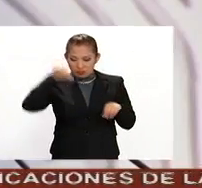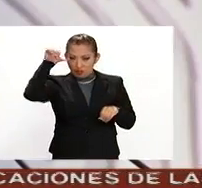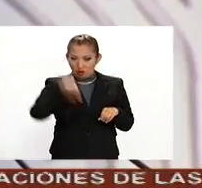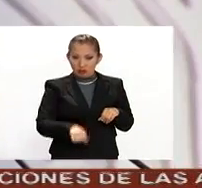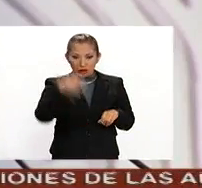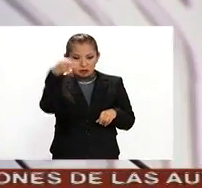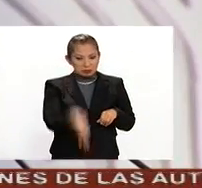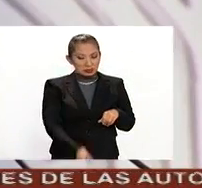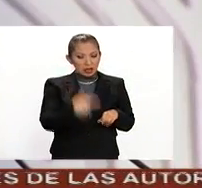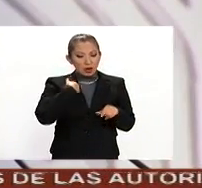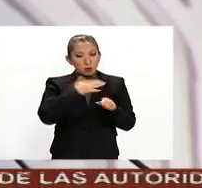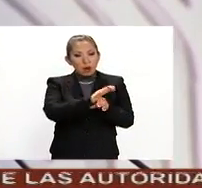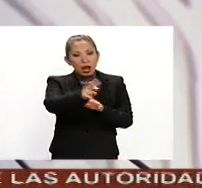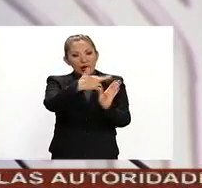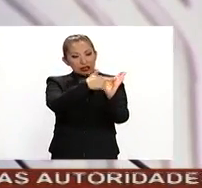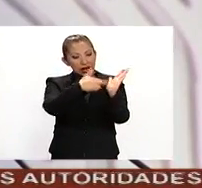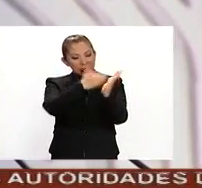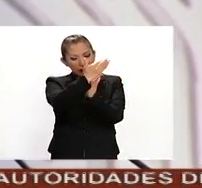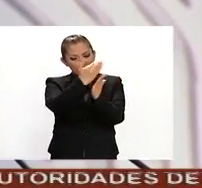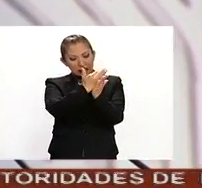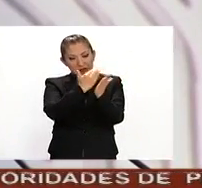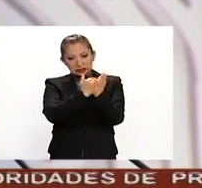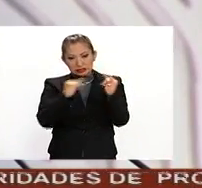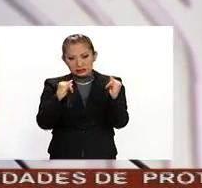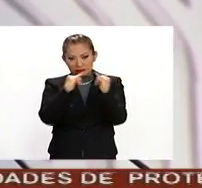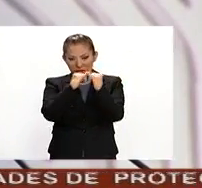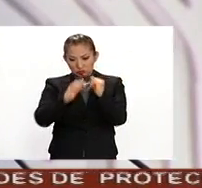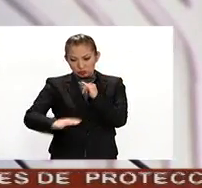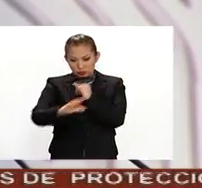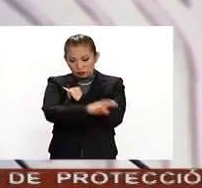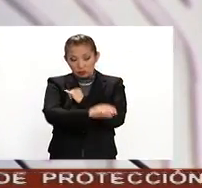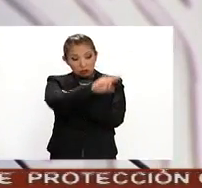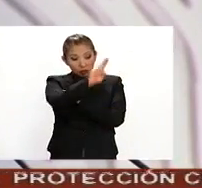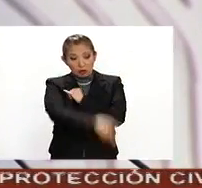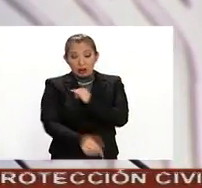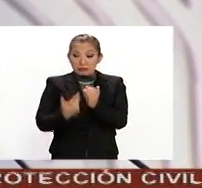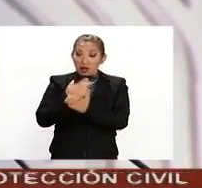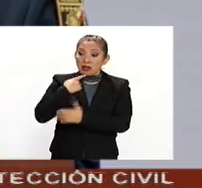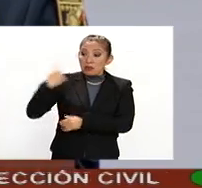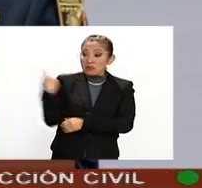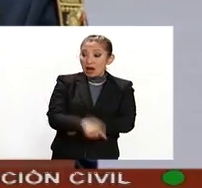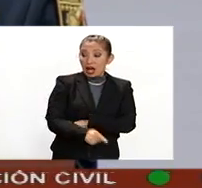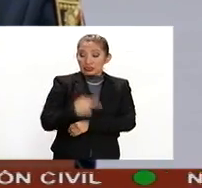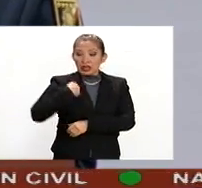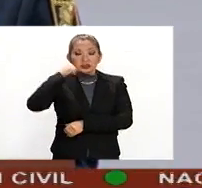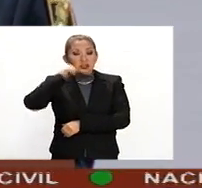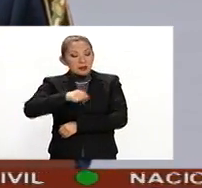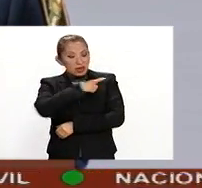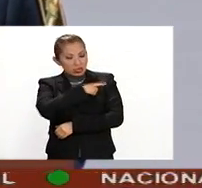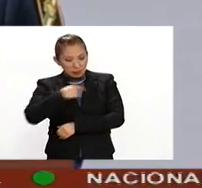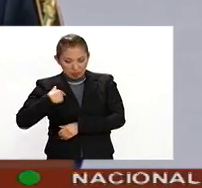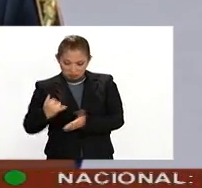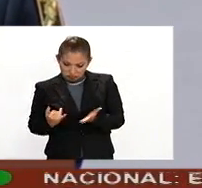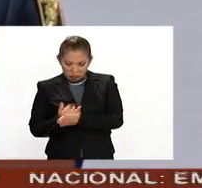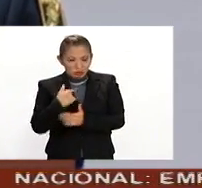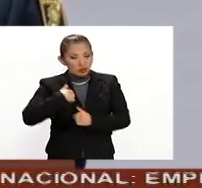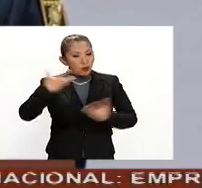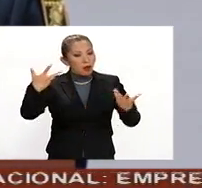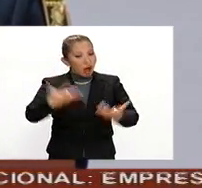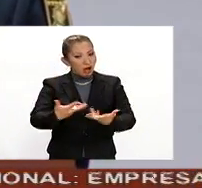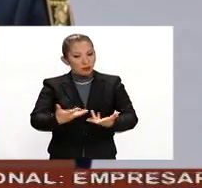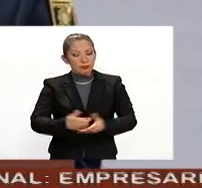hoy los siguientes preceptos institucionales. Nunca esperar órdenes, siempre se debe ser proactivo y